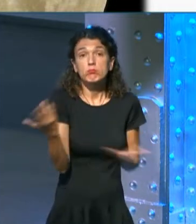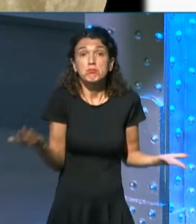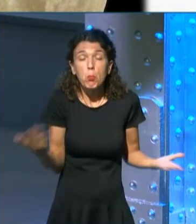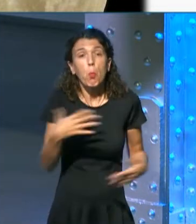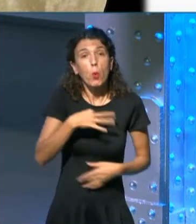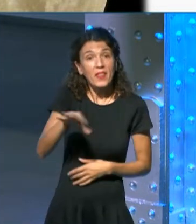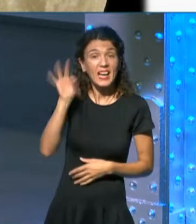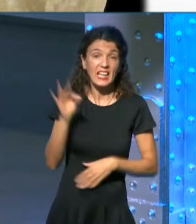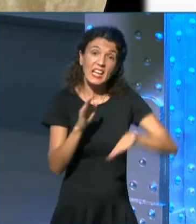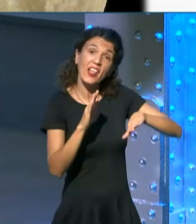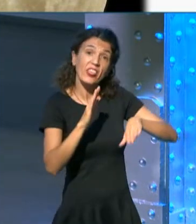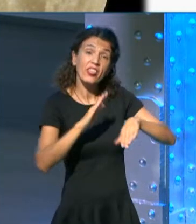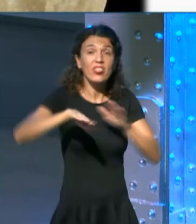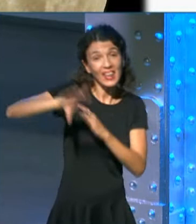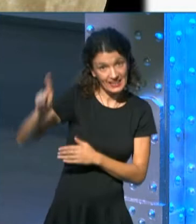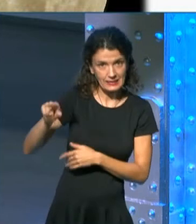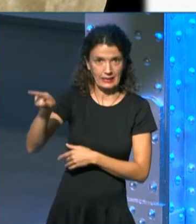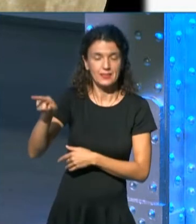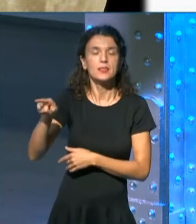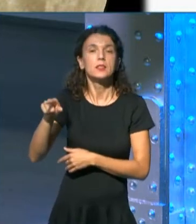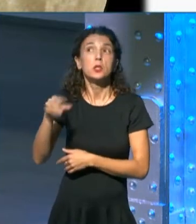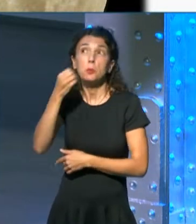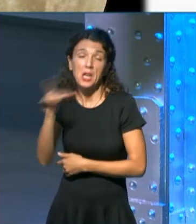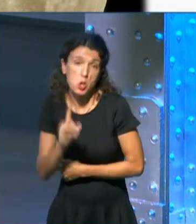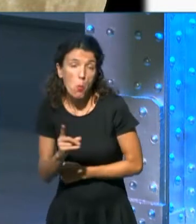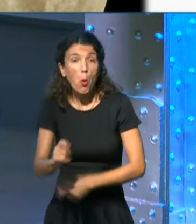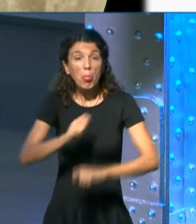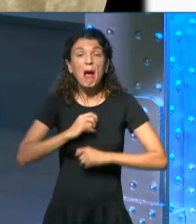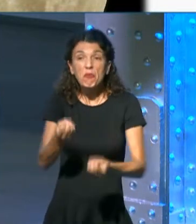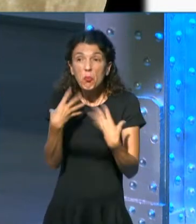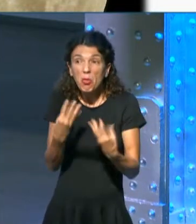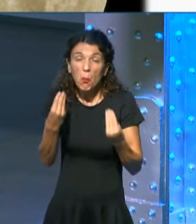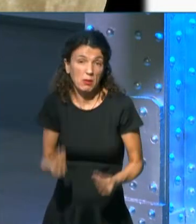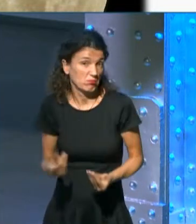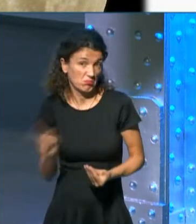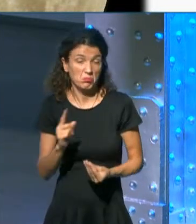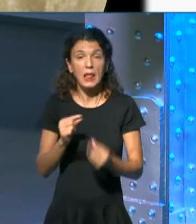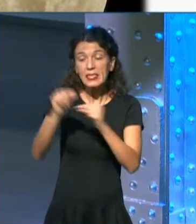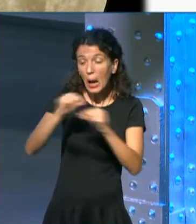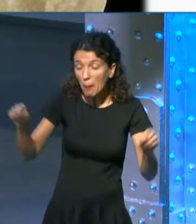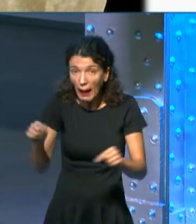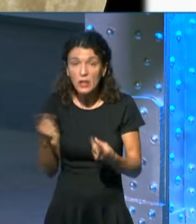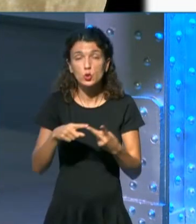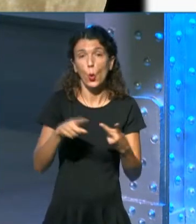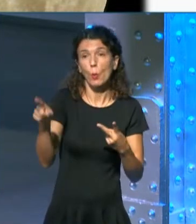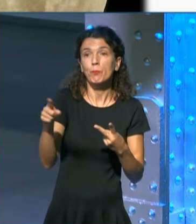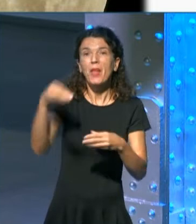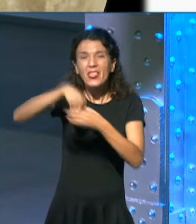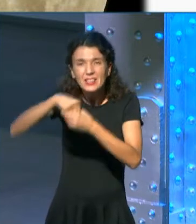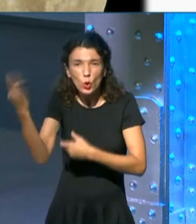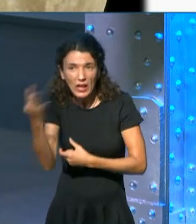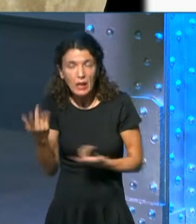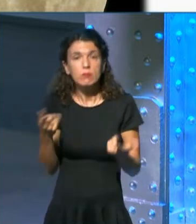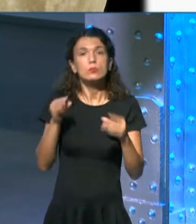nos quedaríamos con el de la derecha. Y no está tan bien, porque no nos da mucha información sobre su tamaño, sobre su composición, sobre